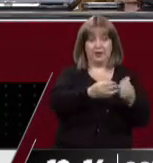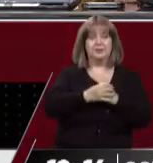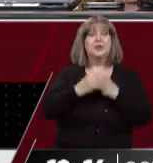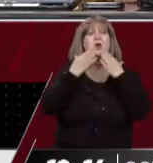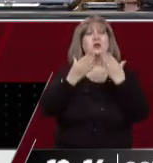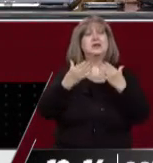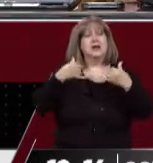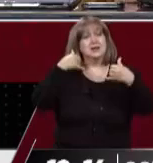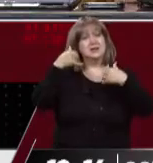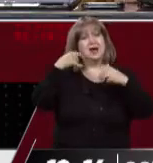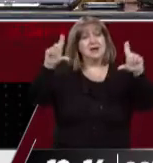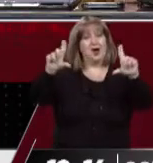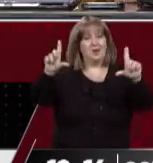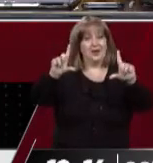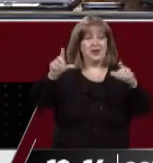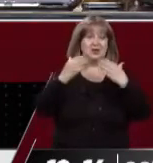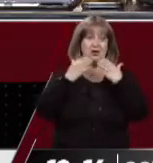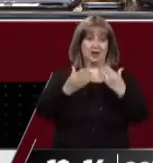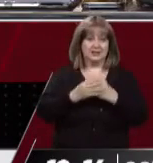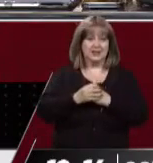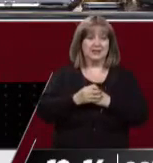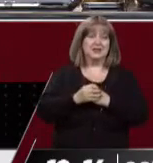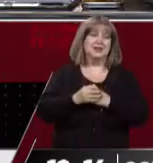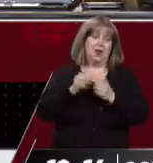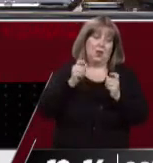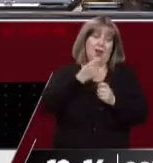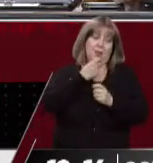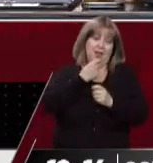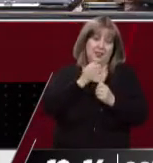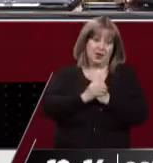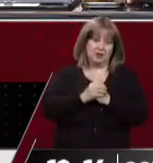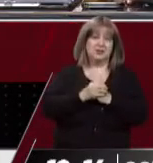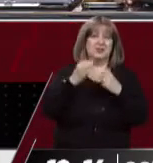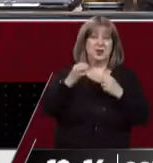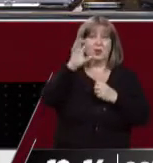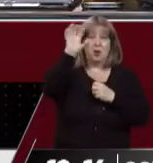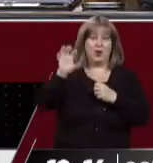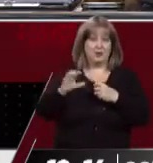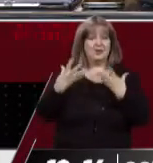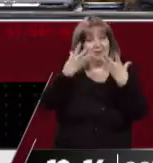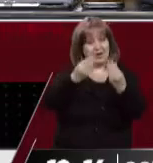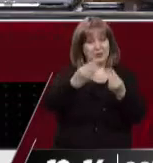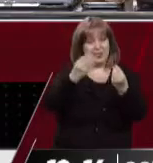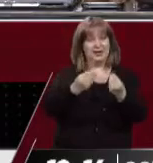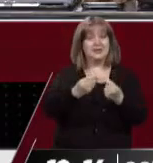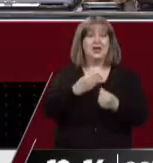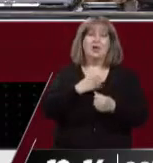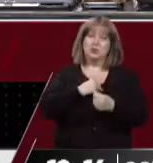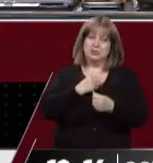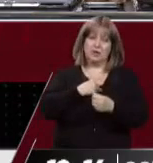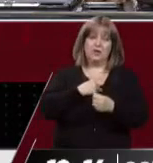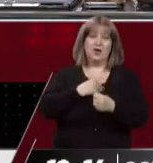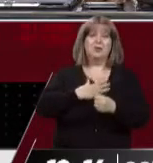Muchas gracias a ustedes por brindarnos el espacio. Gracias. Y todo Mendoza está con ustedes y pronto todo el país también estará. Así que Mucha los fe y amor, abrazamos. sobre todo. Sí, les